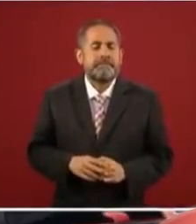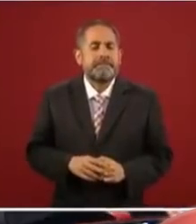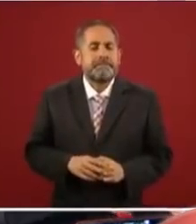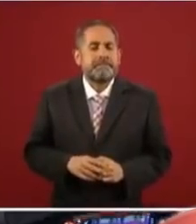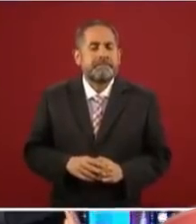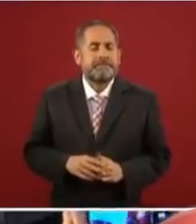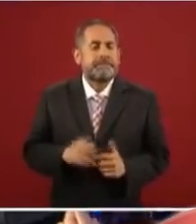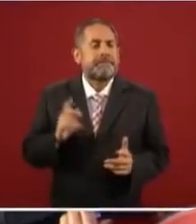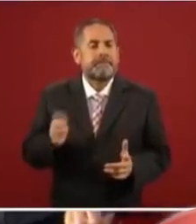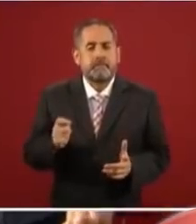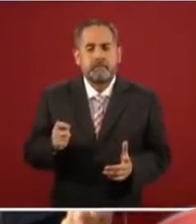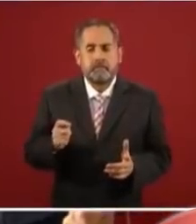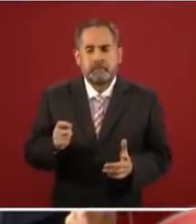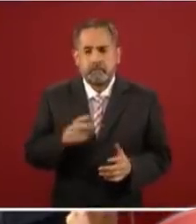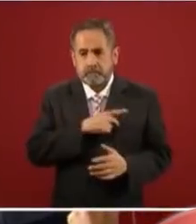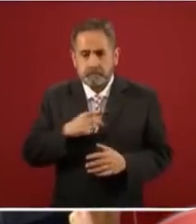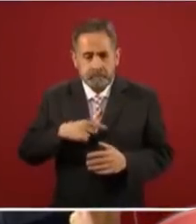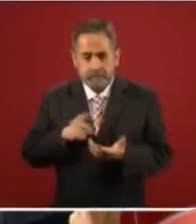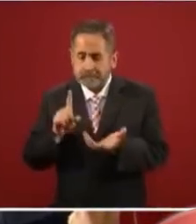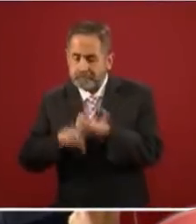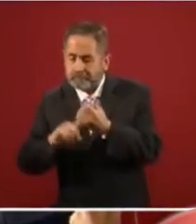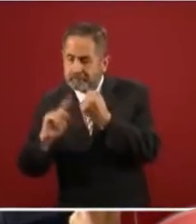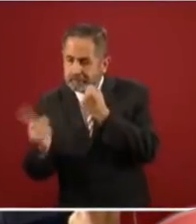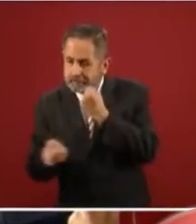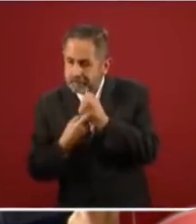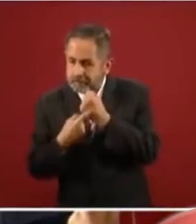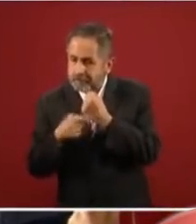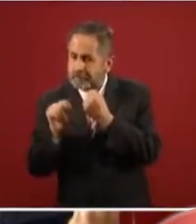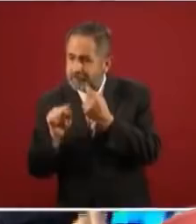Tenemos que atender las causas.